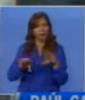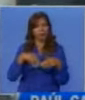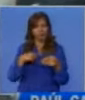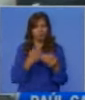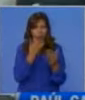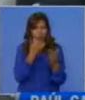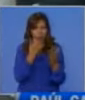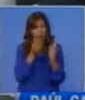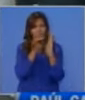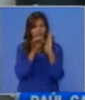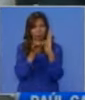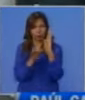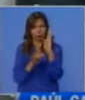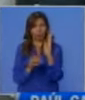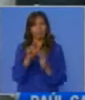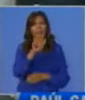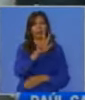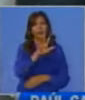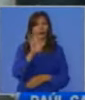total de